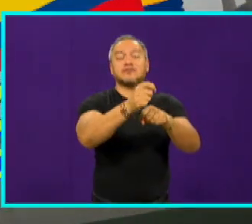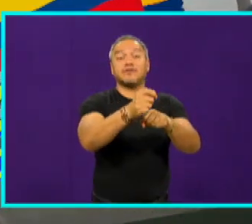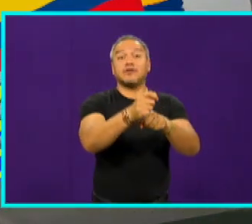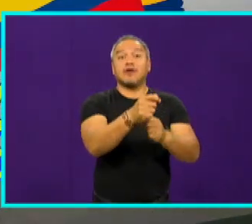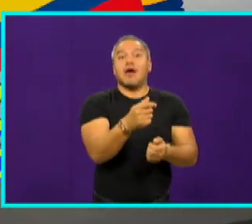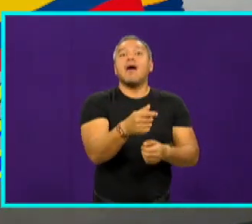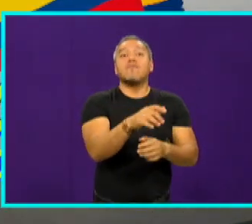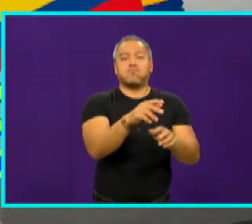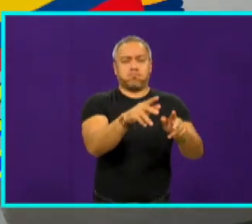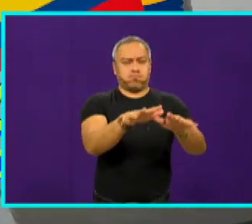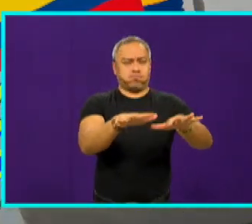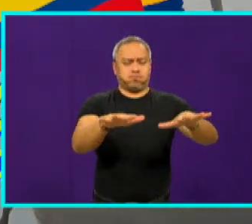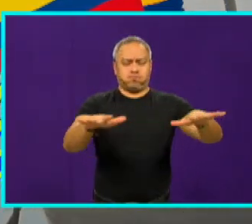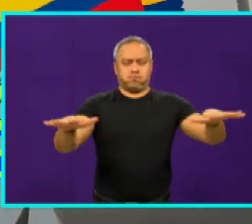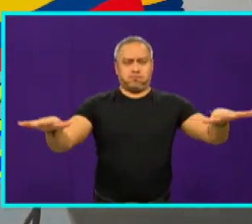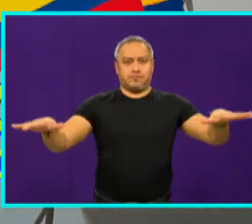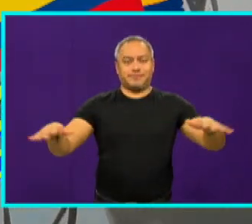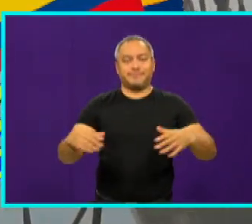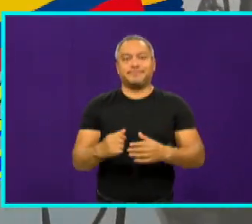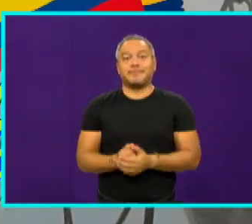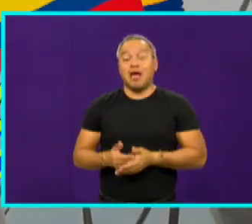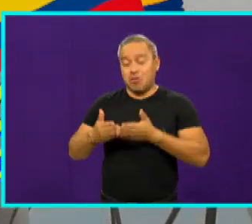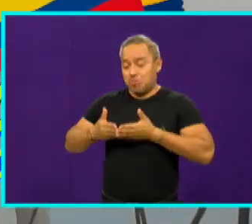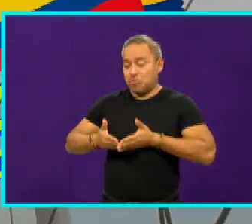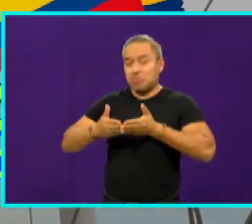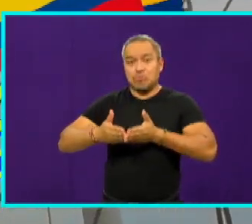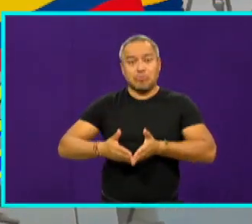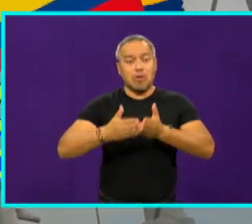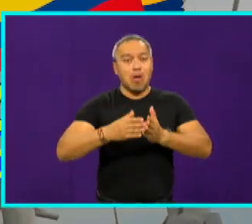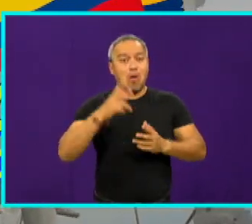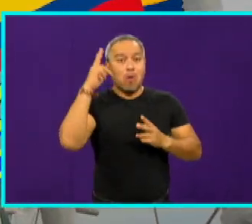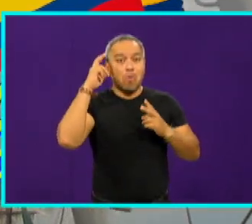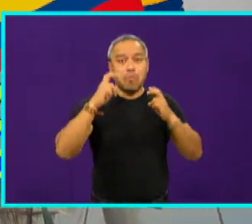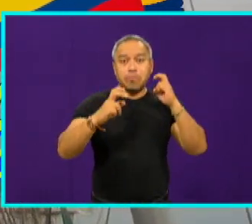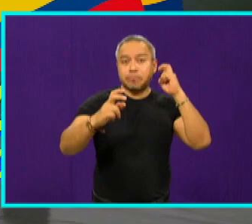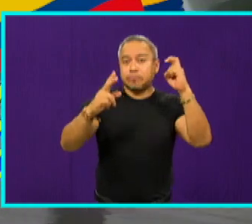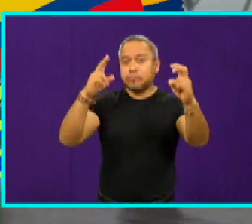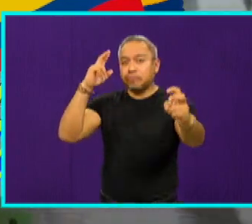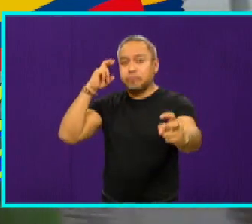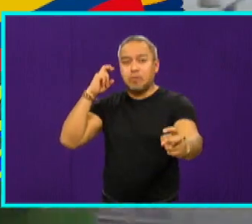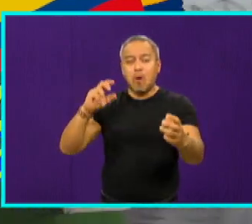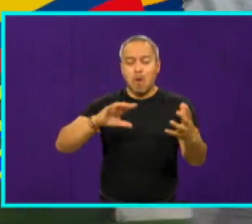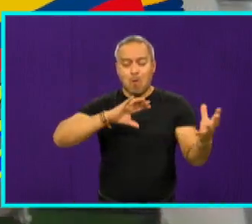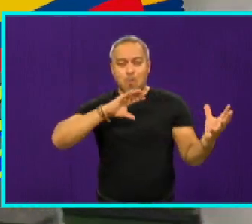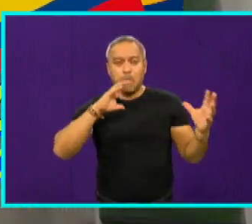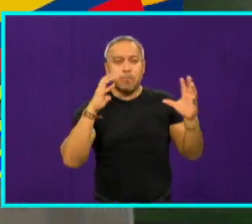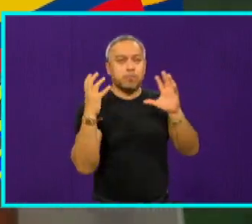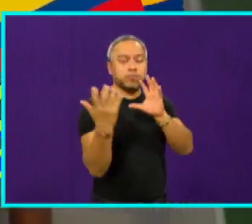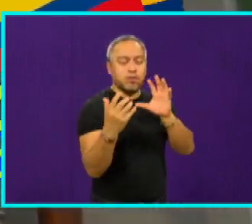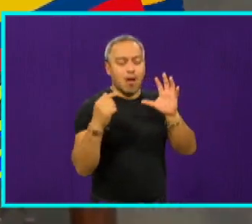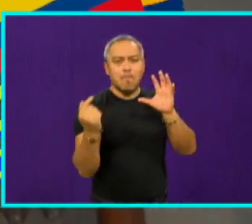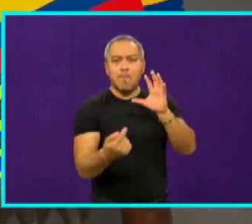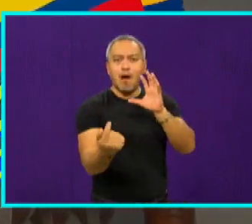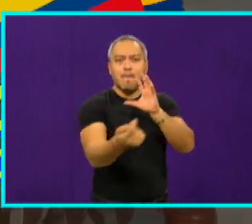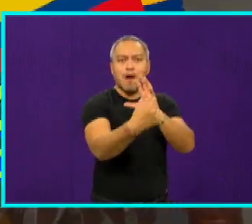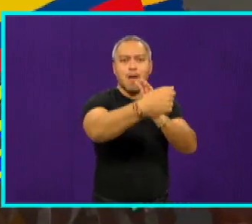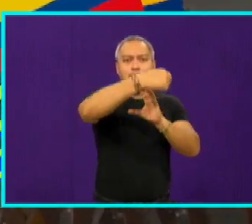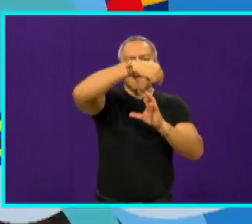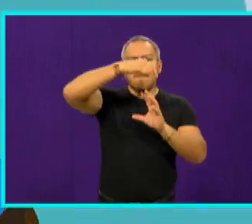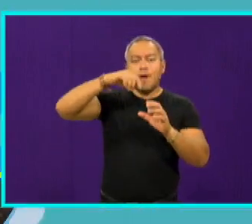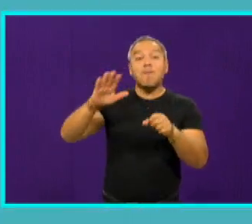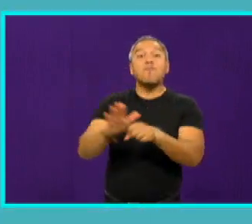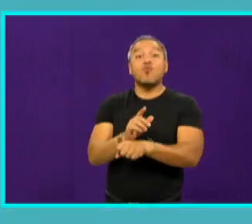El buque continuará forjando patria en los mares del mundo porque no solo representa a la Armada Nacional, sino también a todo el